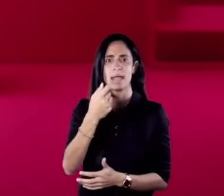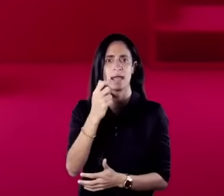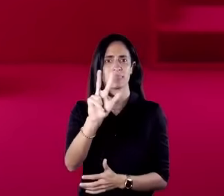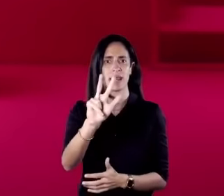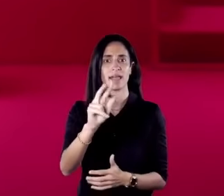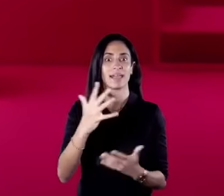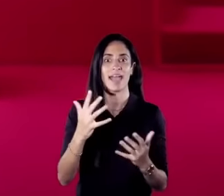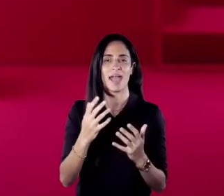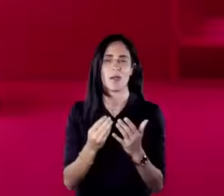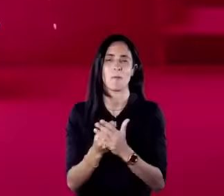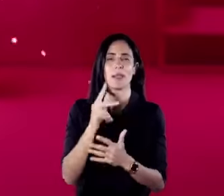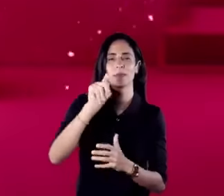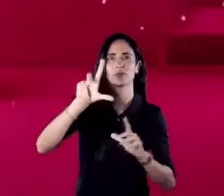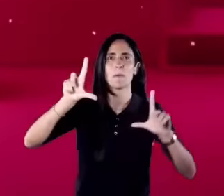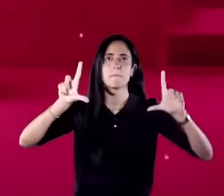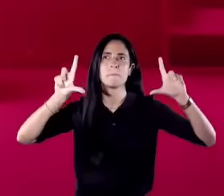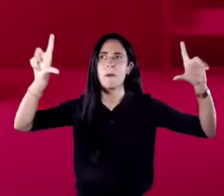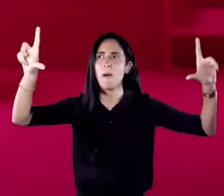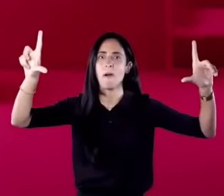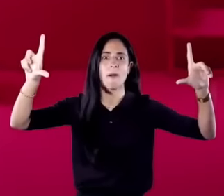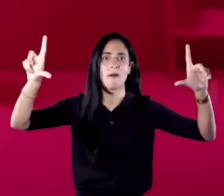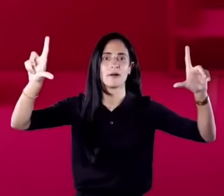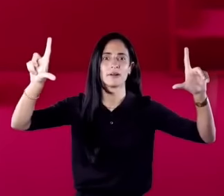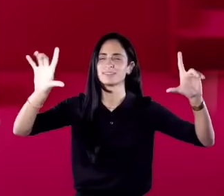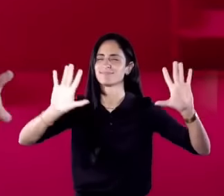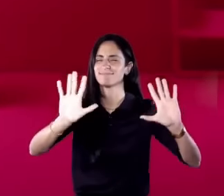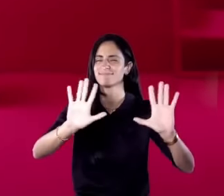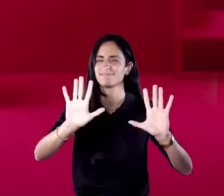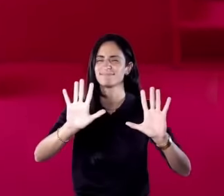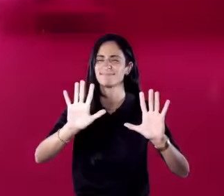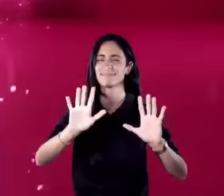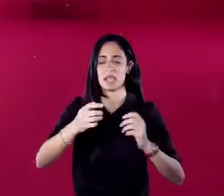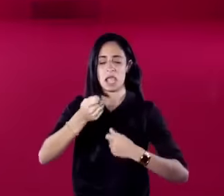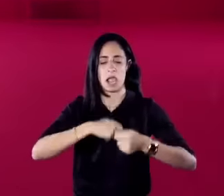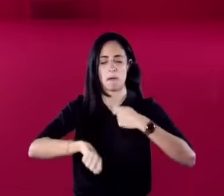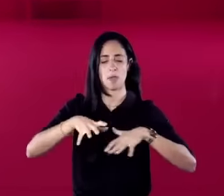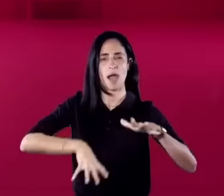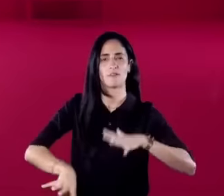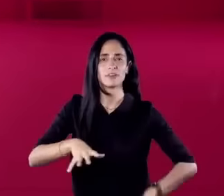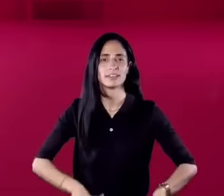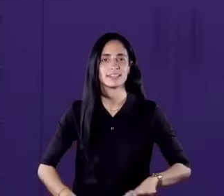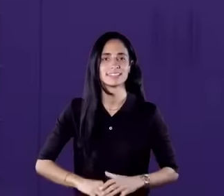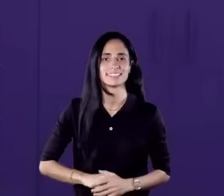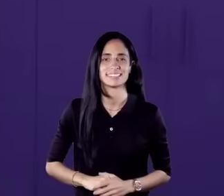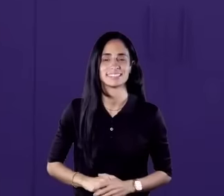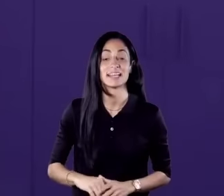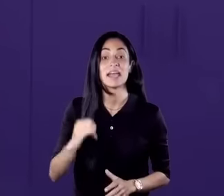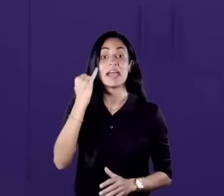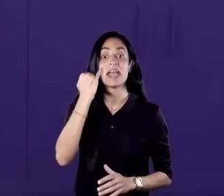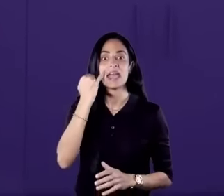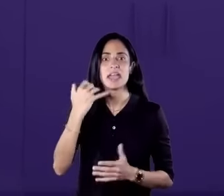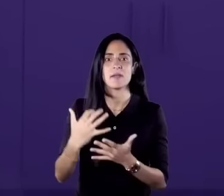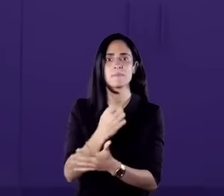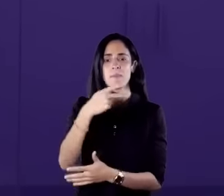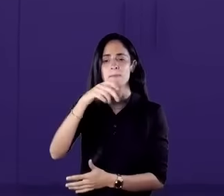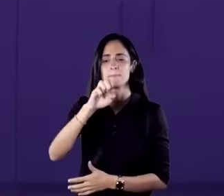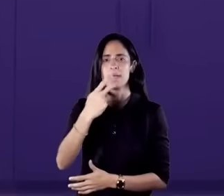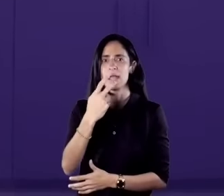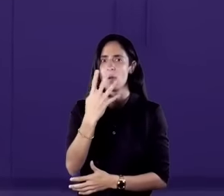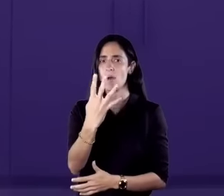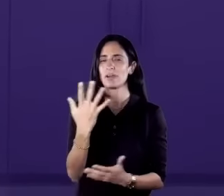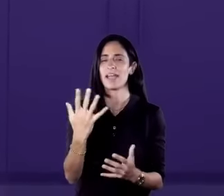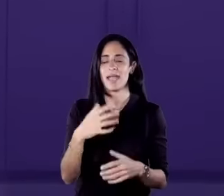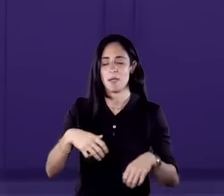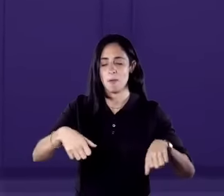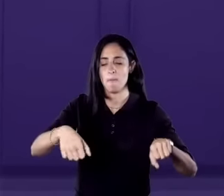Me compro un televisor. O mejor, me cambio de outfit. Si yo me pego en el Pega 4, yo